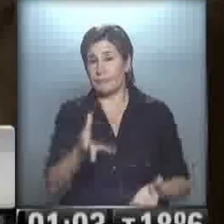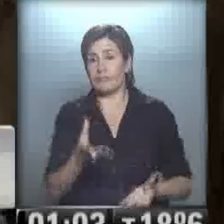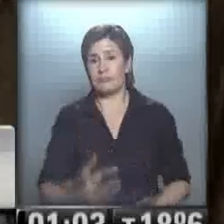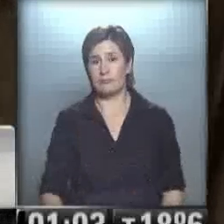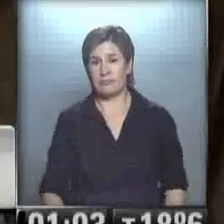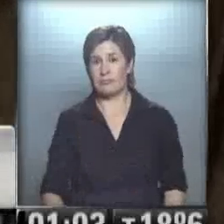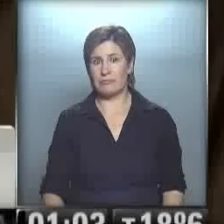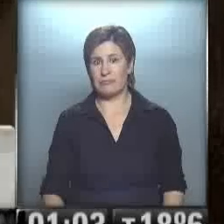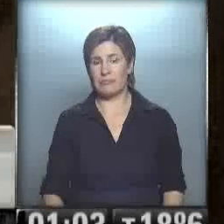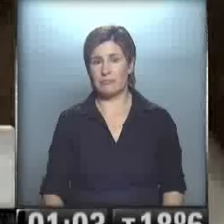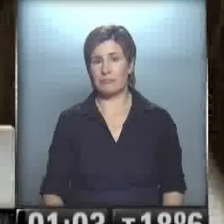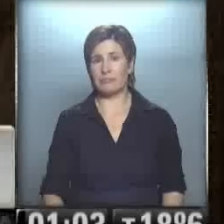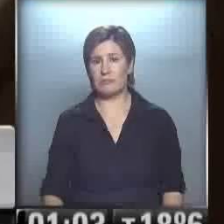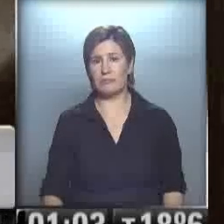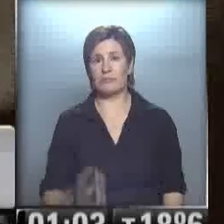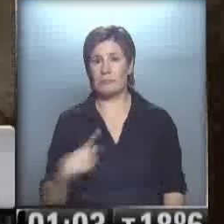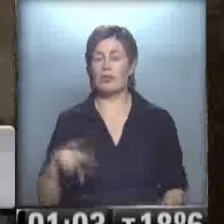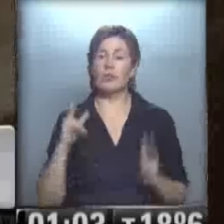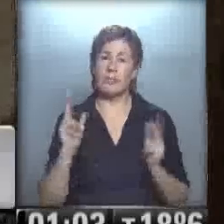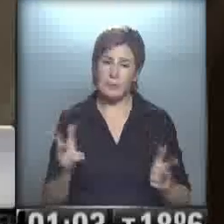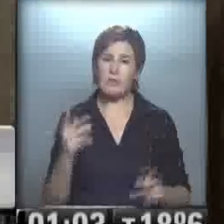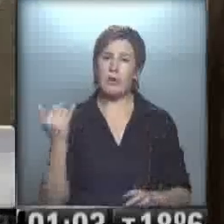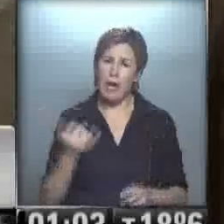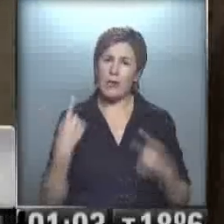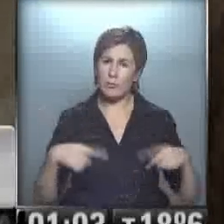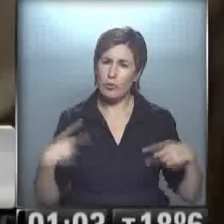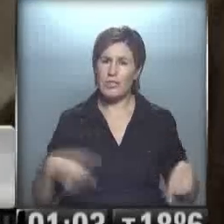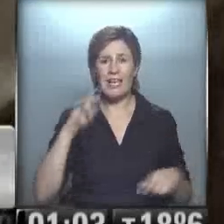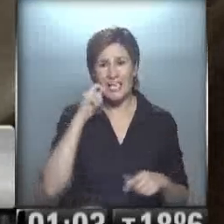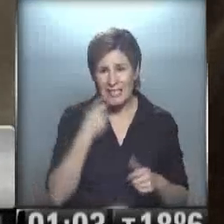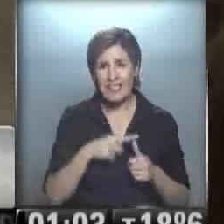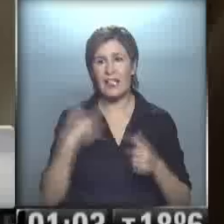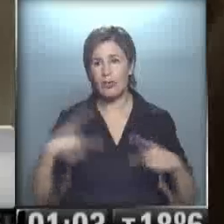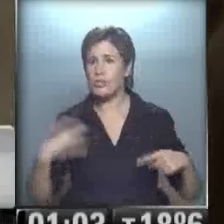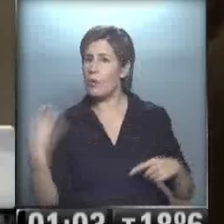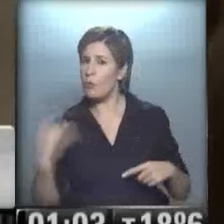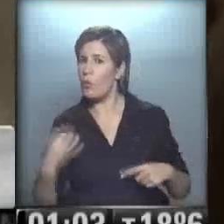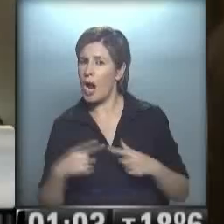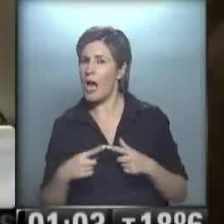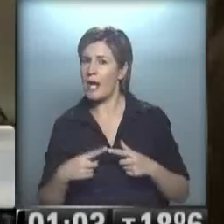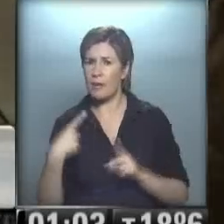decirle de que hay cosas lindas, hay cosas buenas,